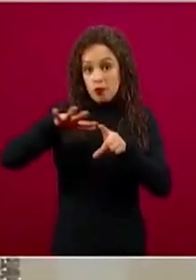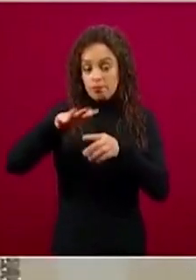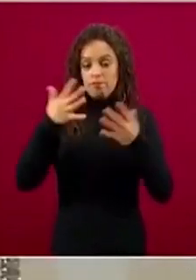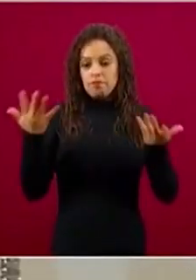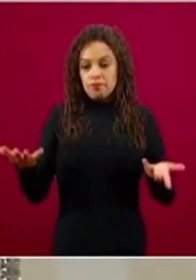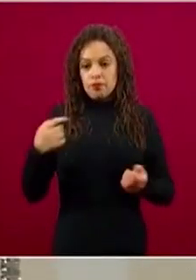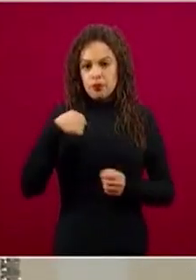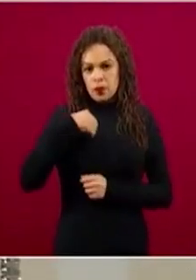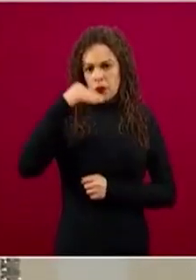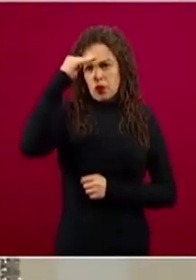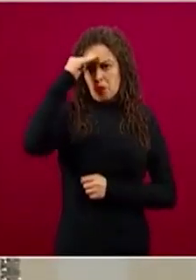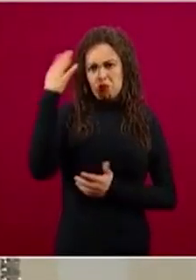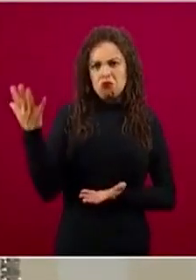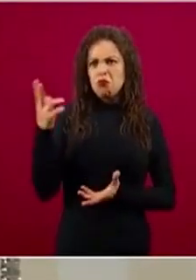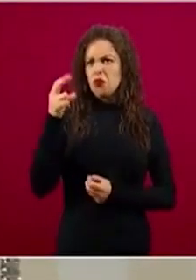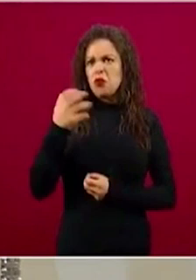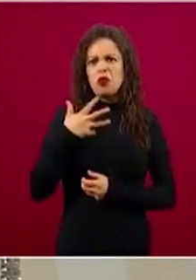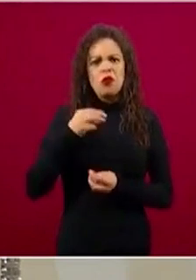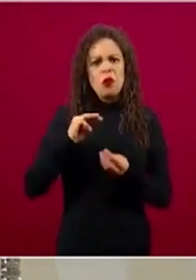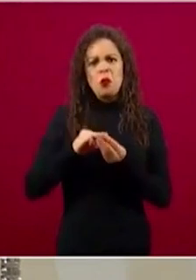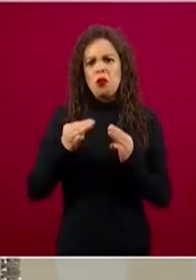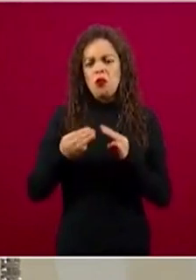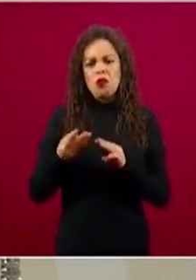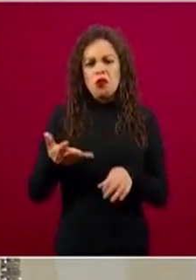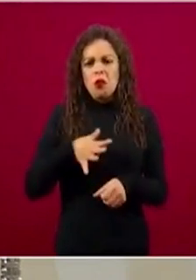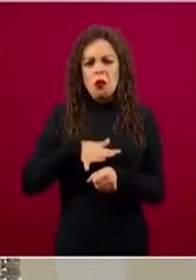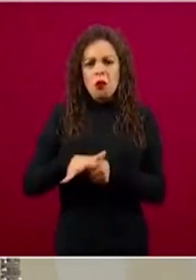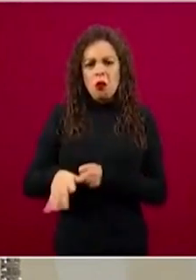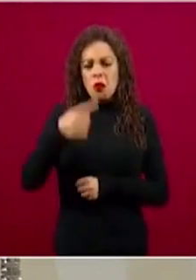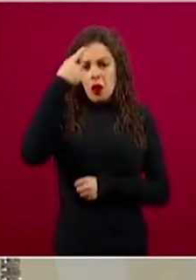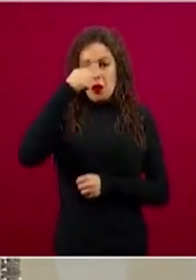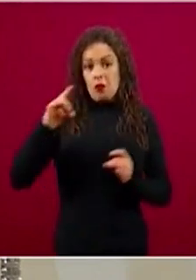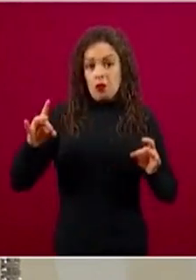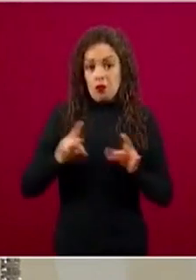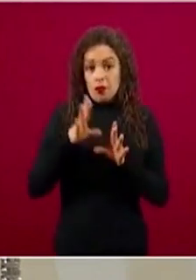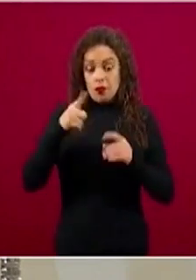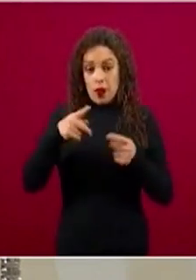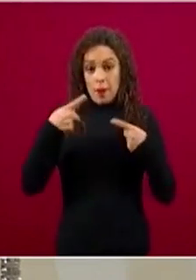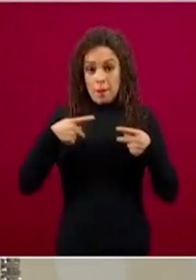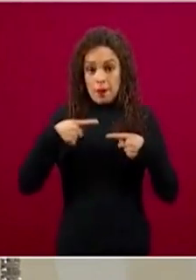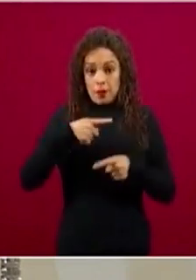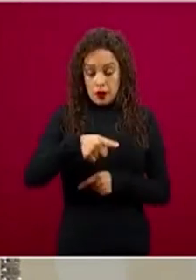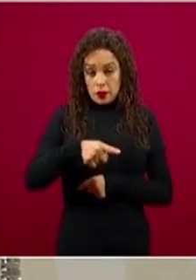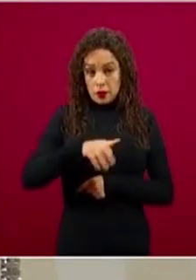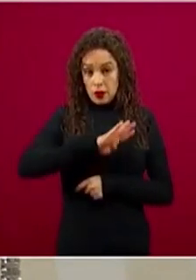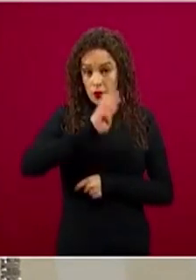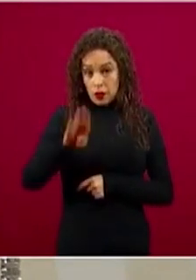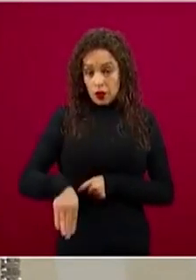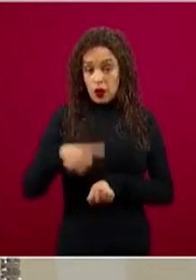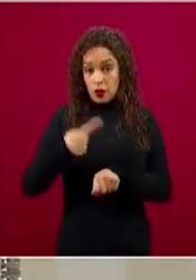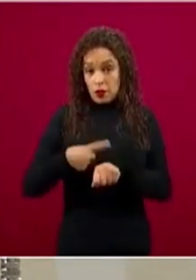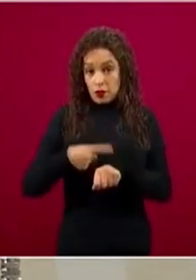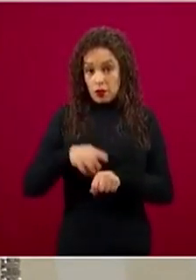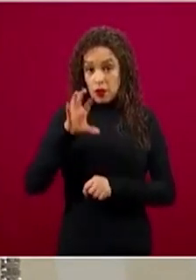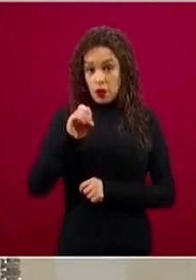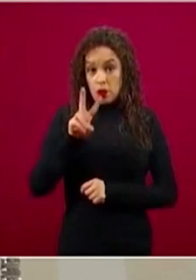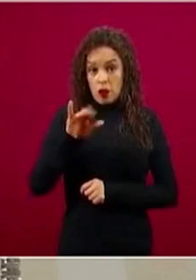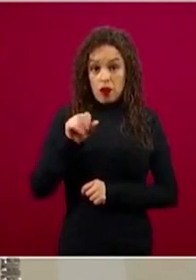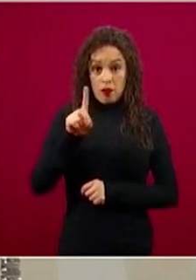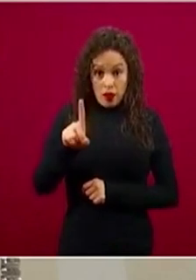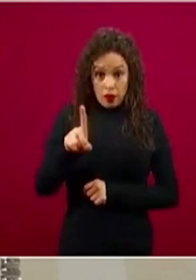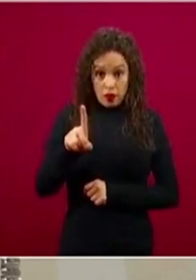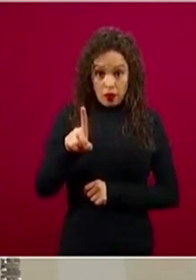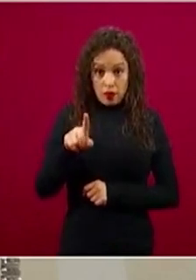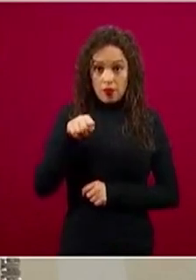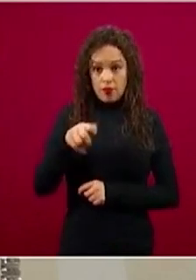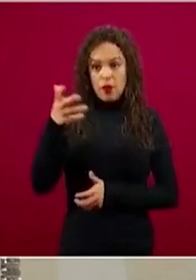uso de crematorios para atender la disposición final de restos humanos, en el caso de personas que lamentablemente fallecen